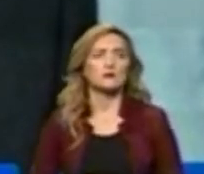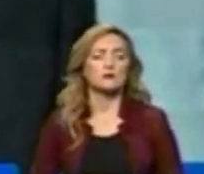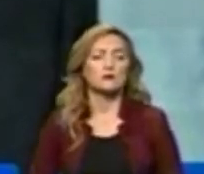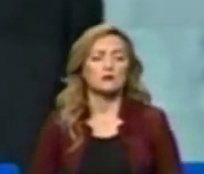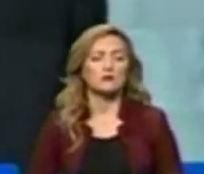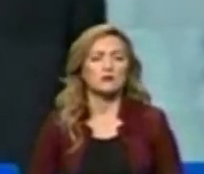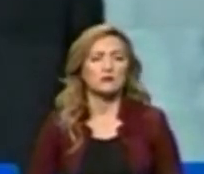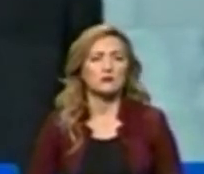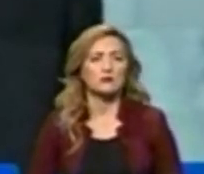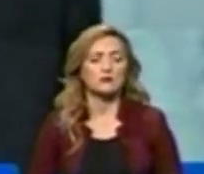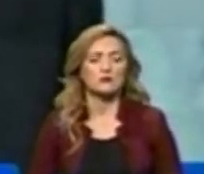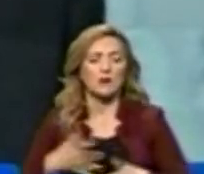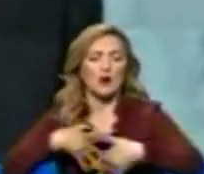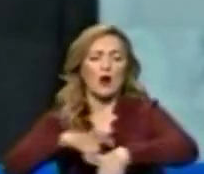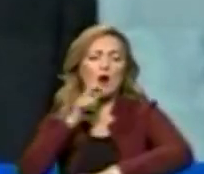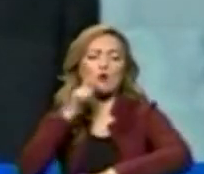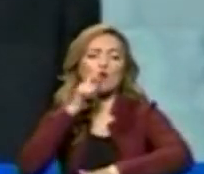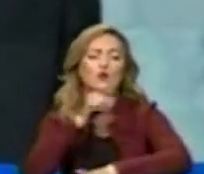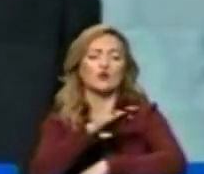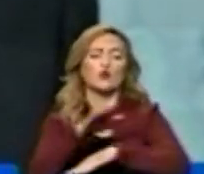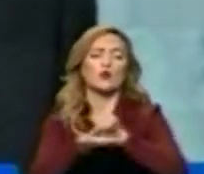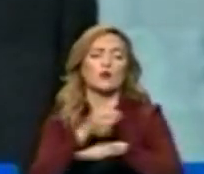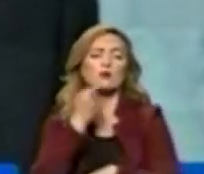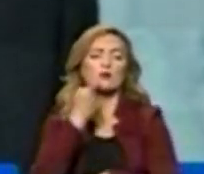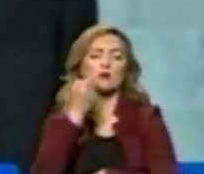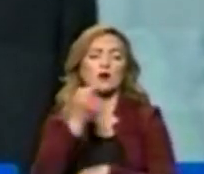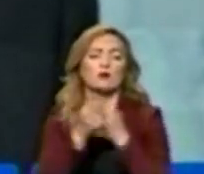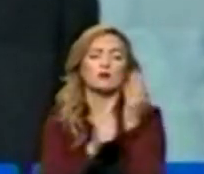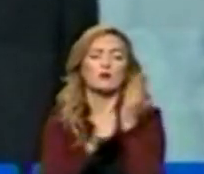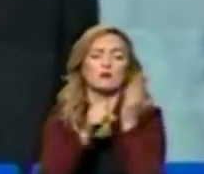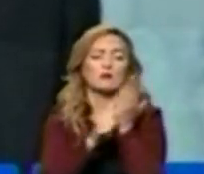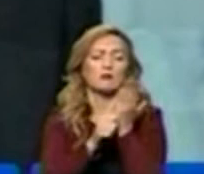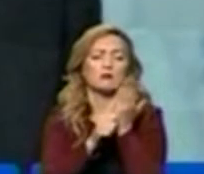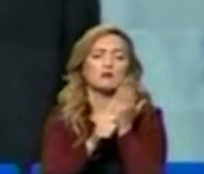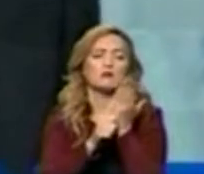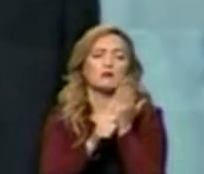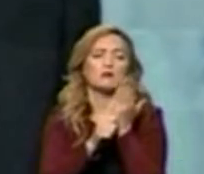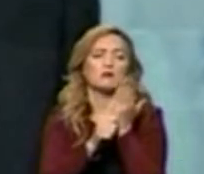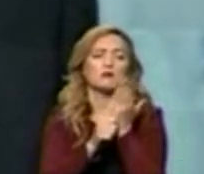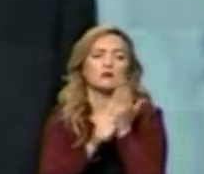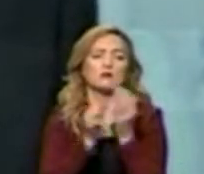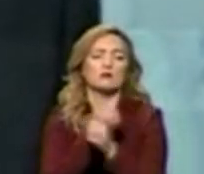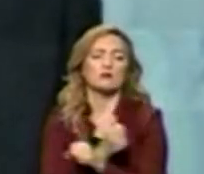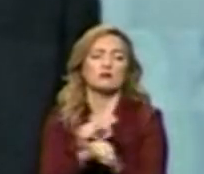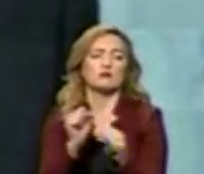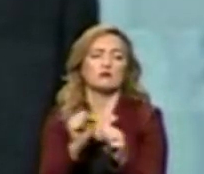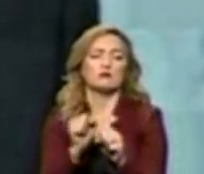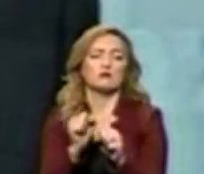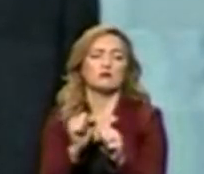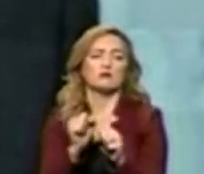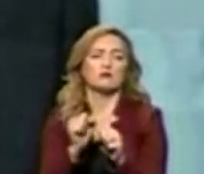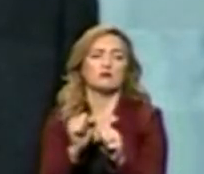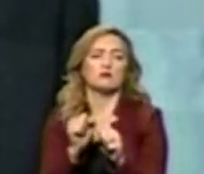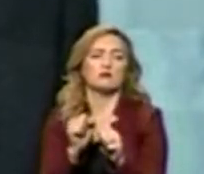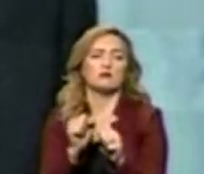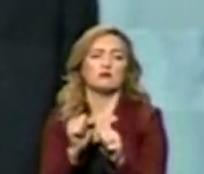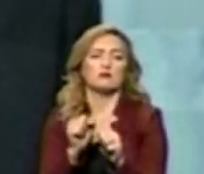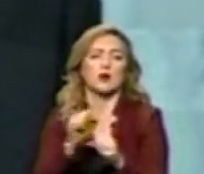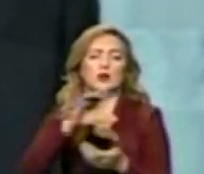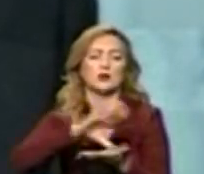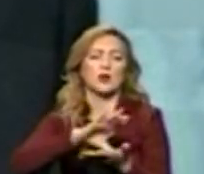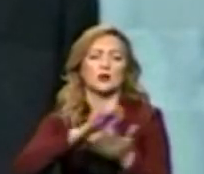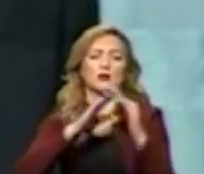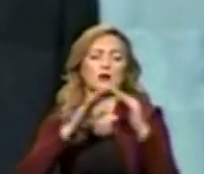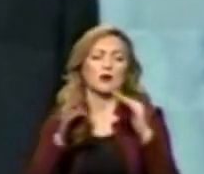en las manifestaciones de inmigración a lo que dijo el ministro de defensa sobre sobre la habilitación de centros de